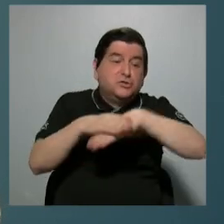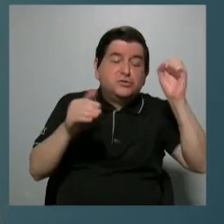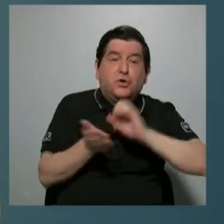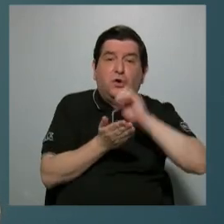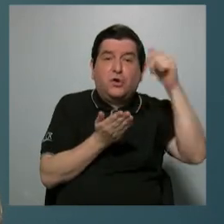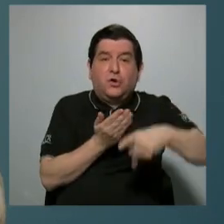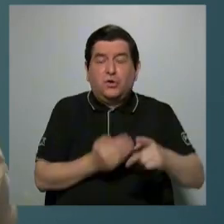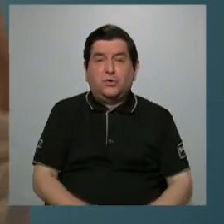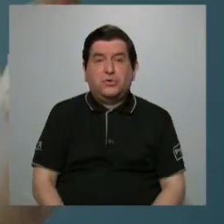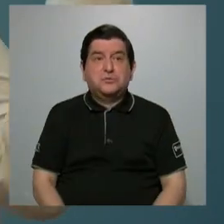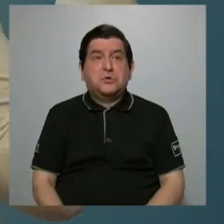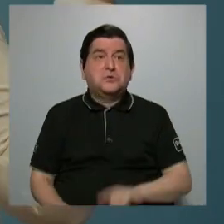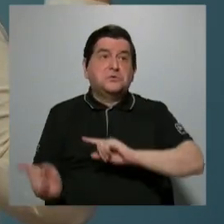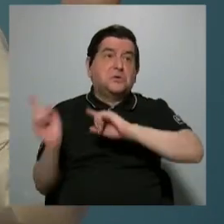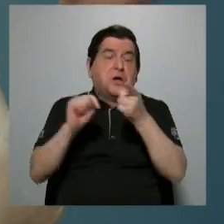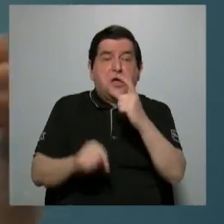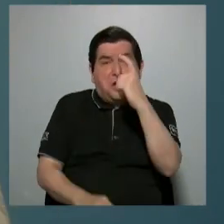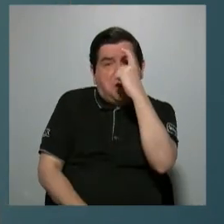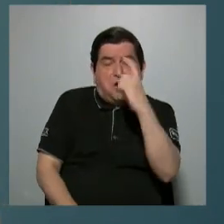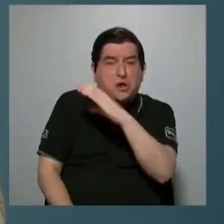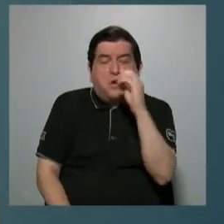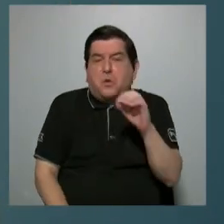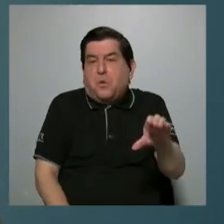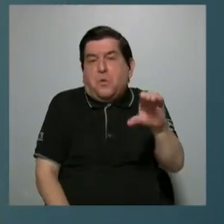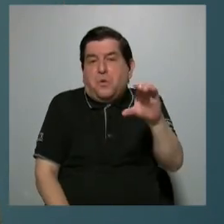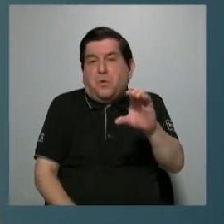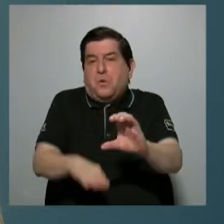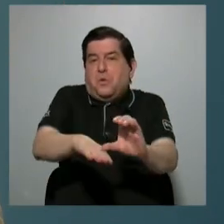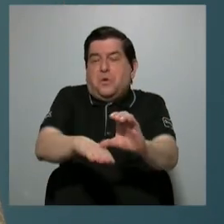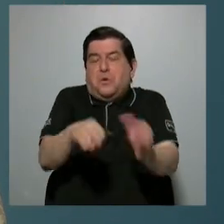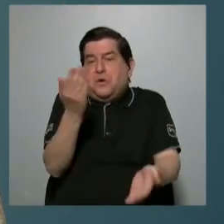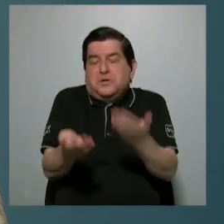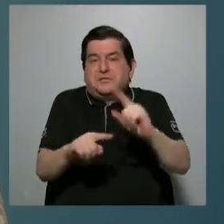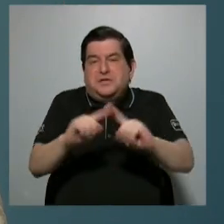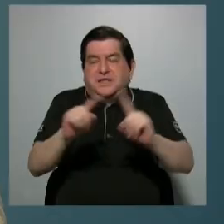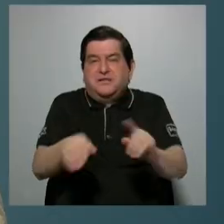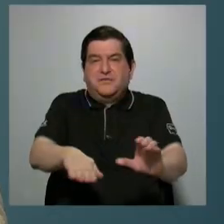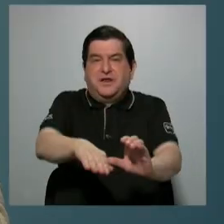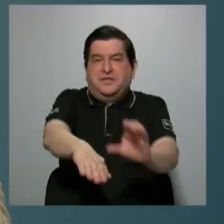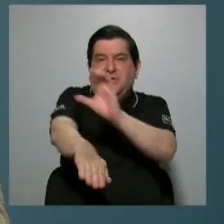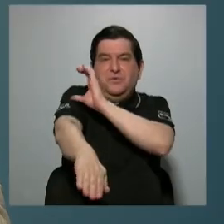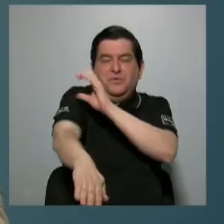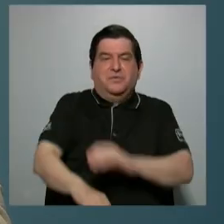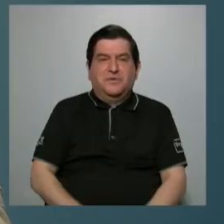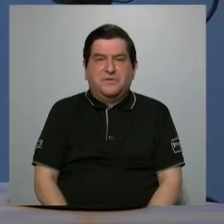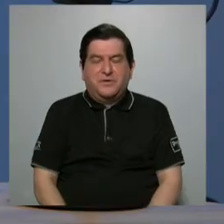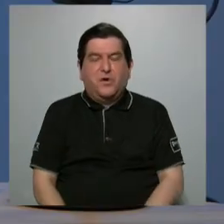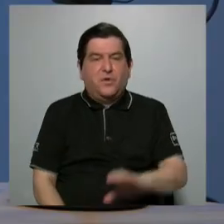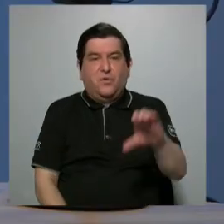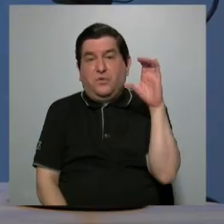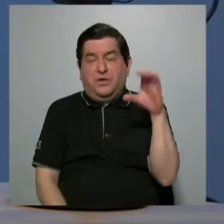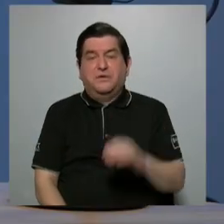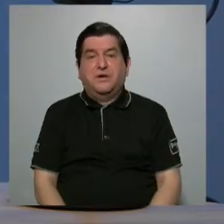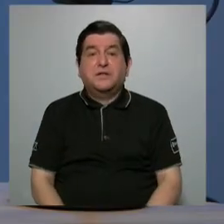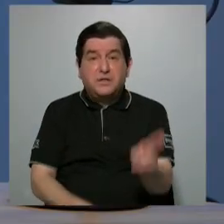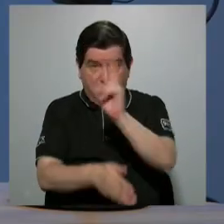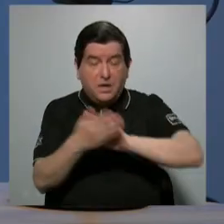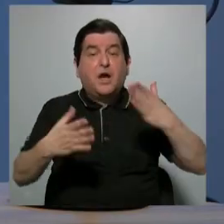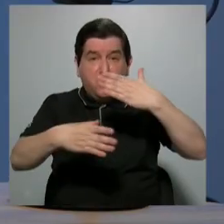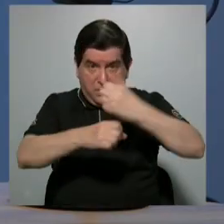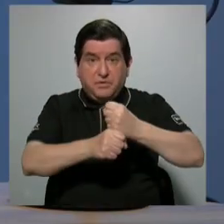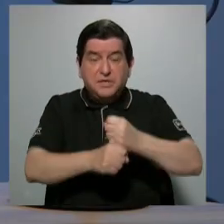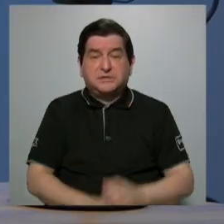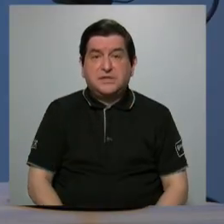hace algunos años Escazú, ahora aquí por el Curridabat, ¿verdad?, donde empiezan las grandes dinámicas inmobiliarias. Bueno, la universidad lo hizo, estaba